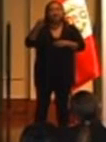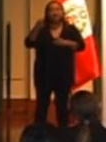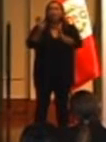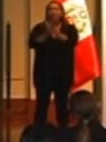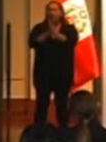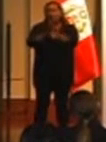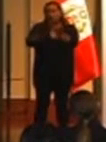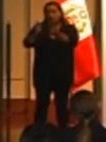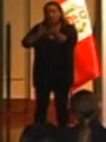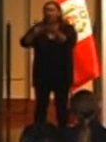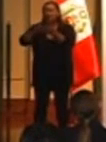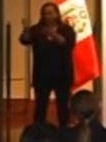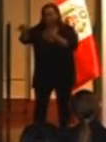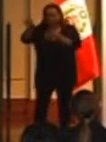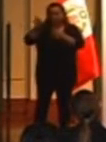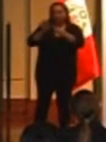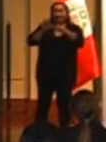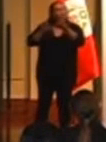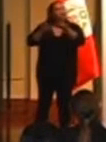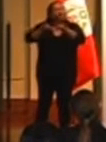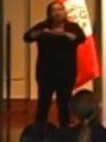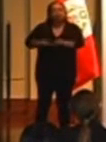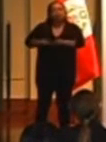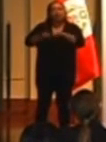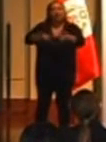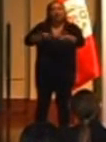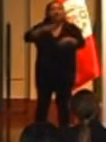Proporciónennos un defensor de oficio perenne en Miraflores.